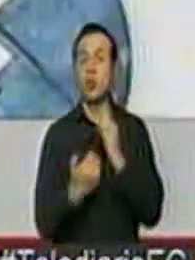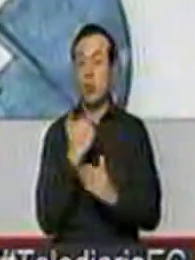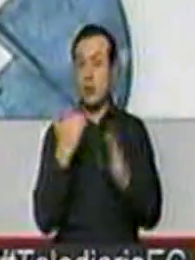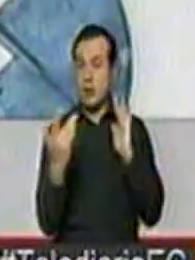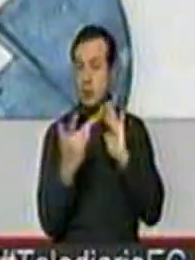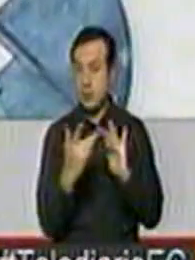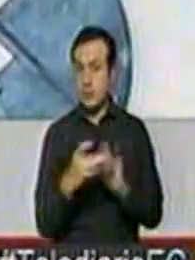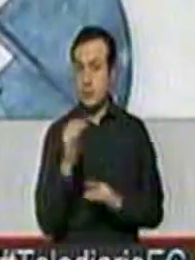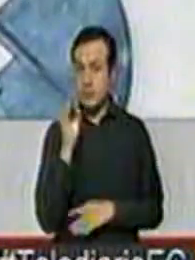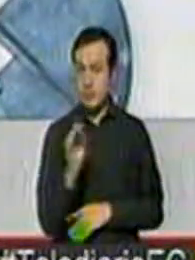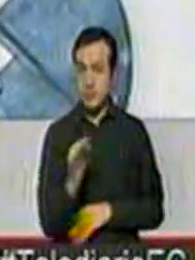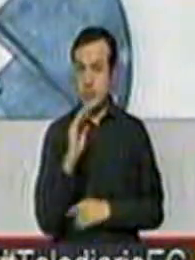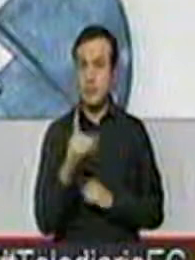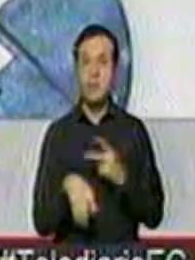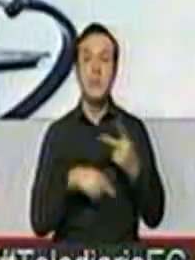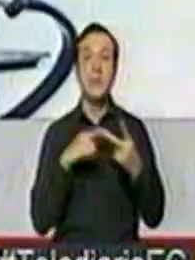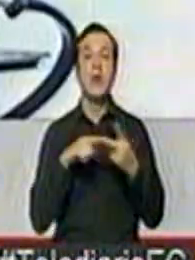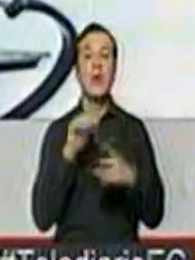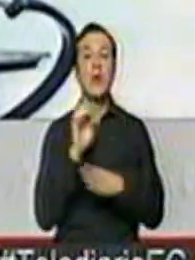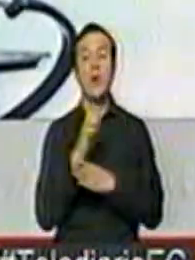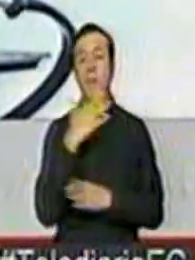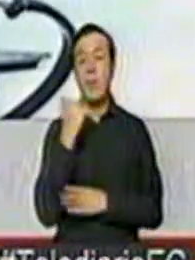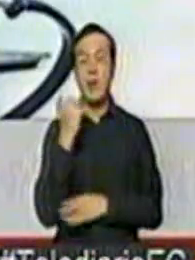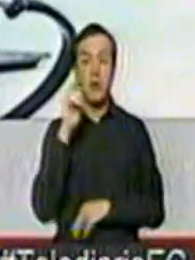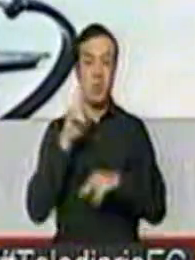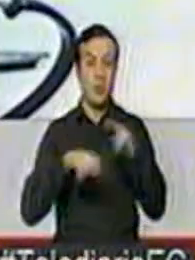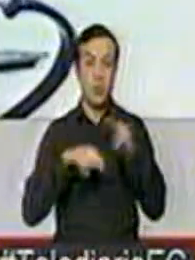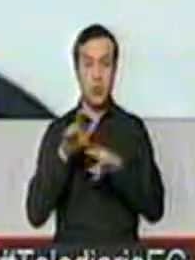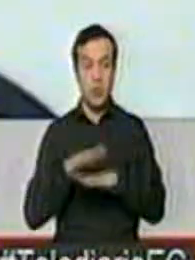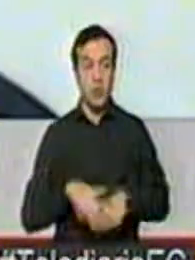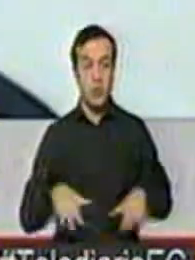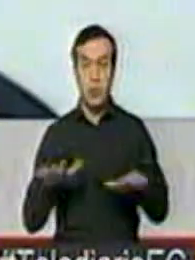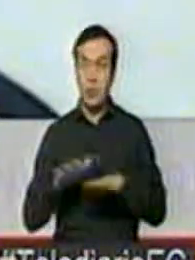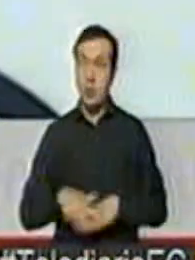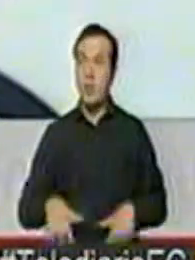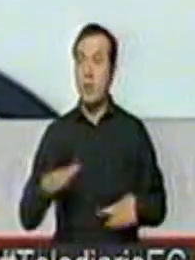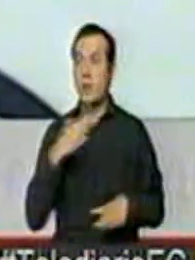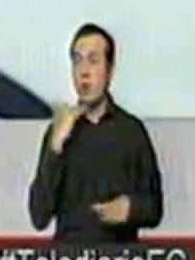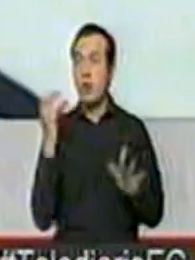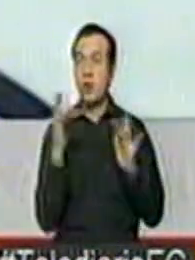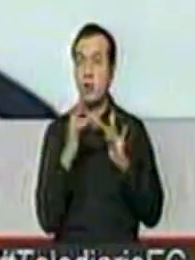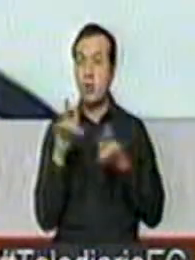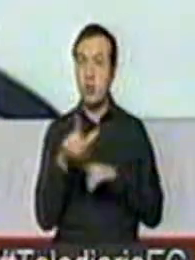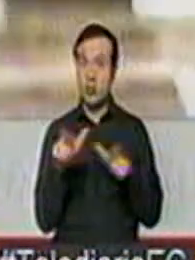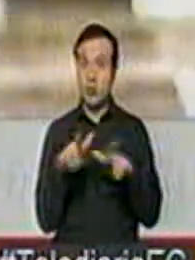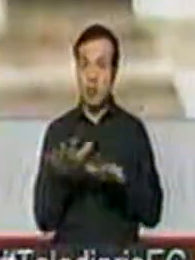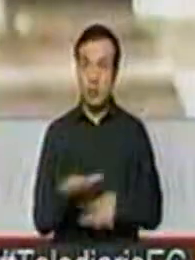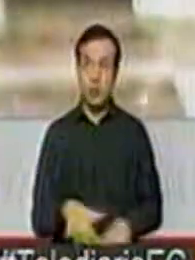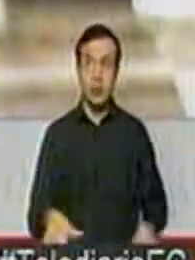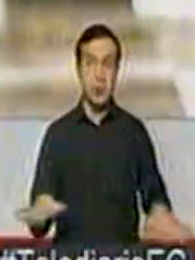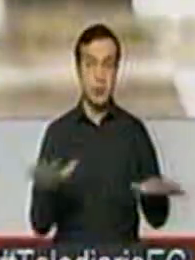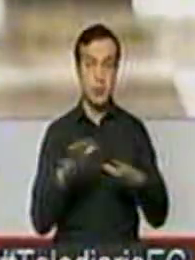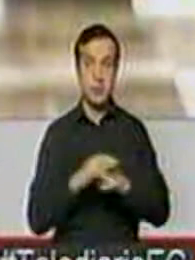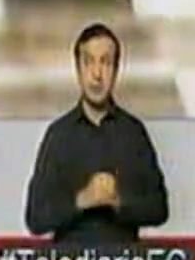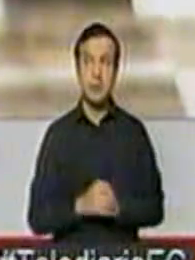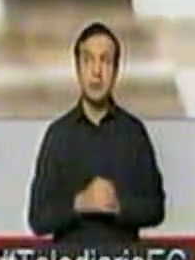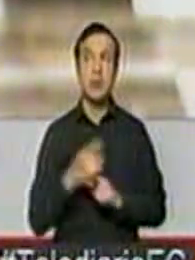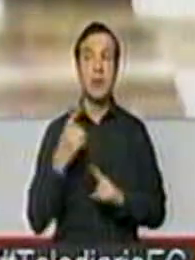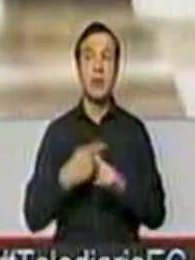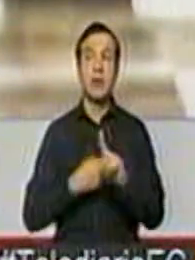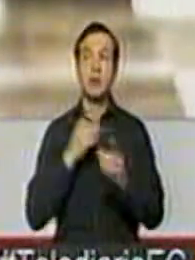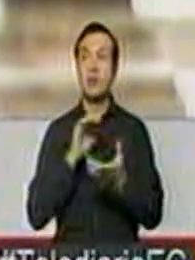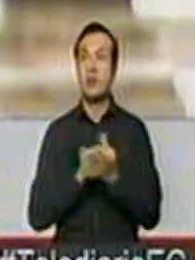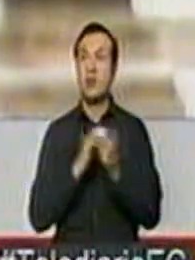frecuencias. En contraparte, Ecuador mejorará la infraestructura que posee para garantizar mejor conectividad. Para noviembre de este